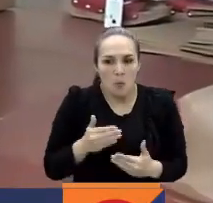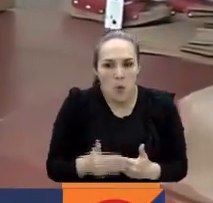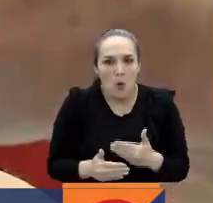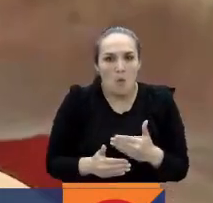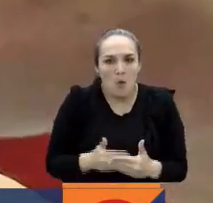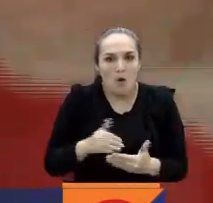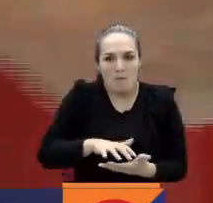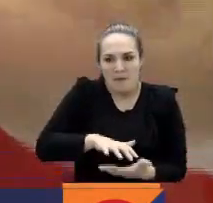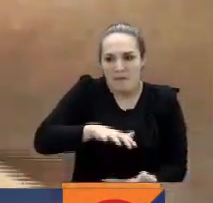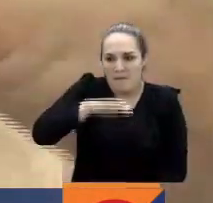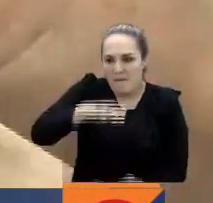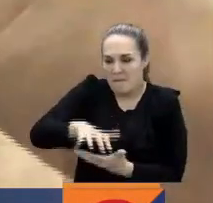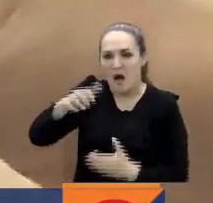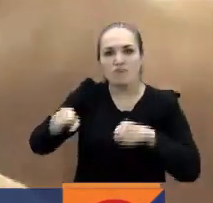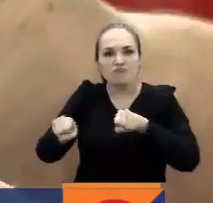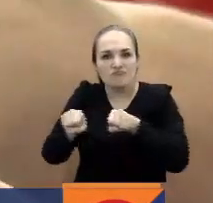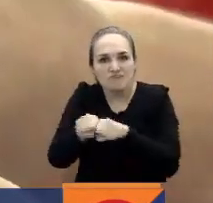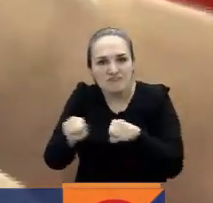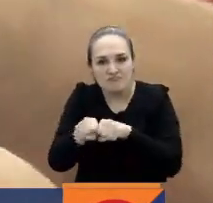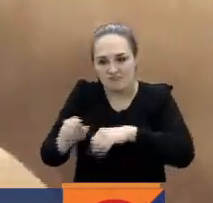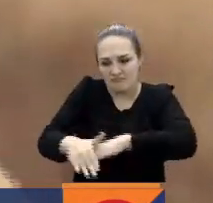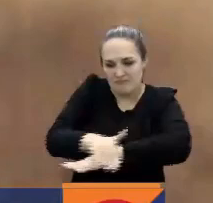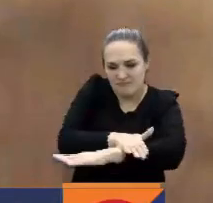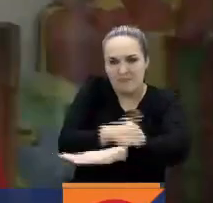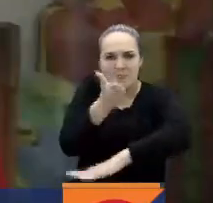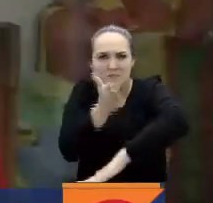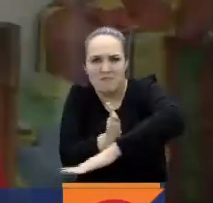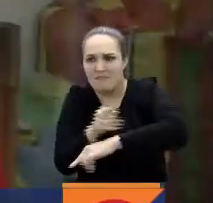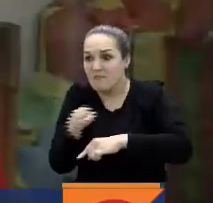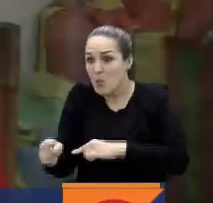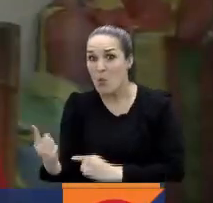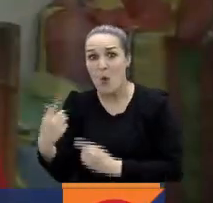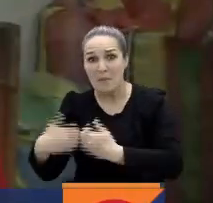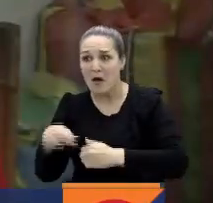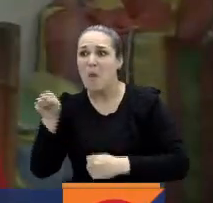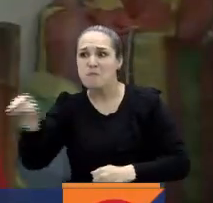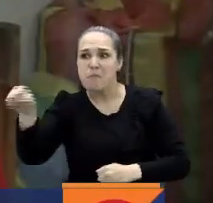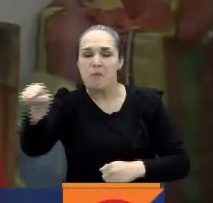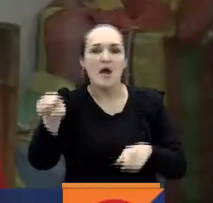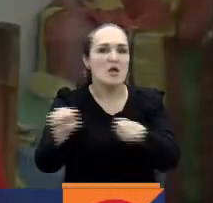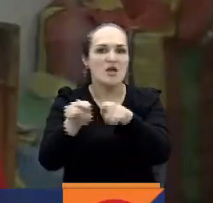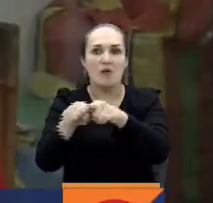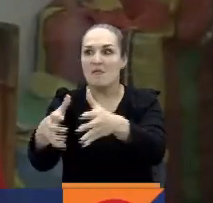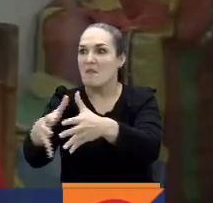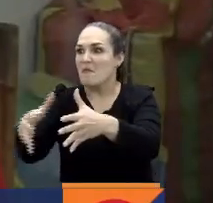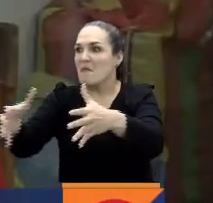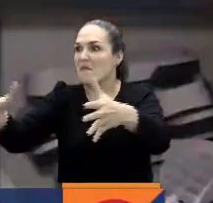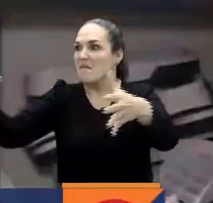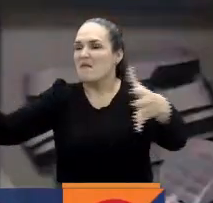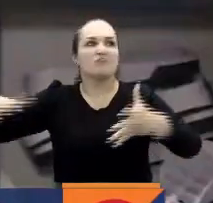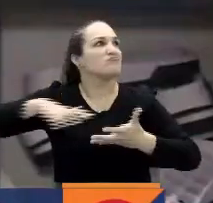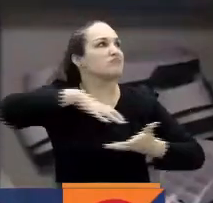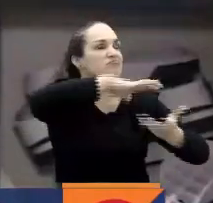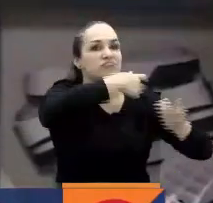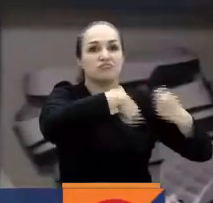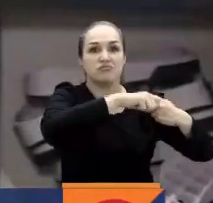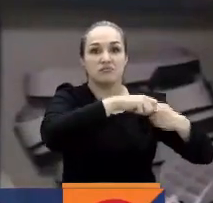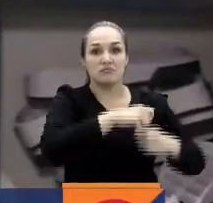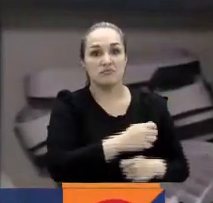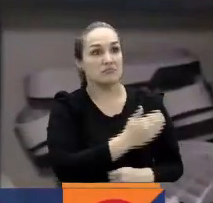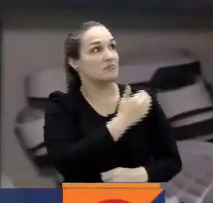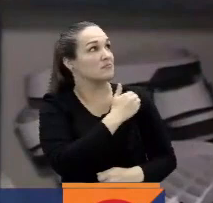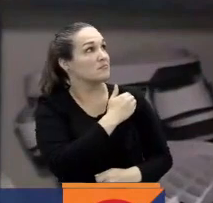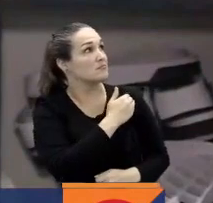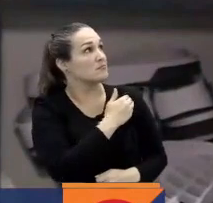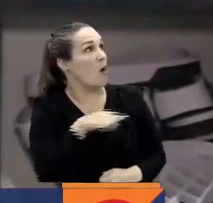las cajas llenas de calzado y como Alex hay decenas de empresas que verán de nuevo sus productos pasar la frontera. Si me dicen ya qué tiene hecho, pues